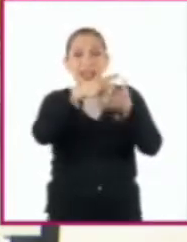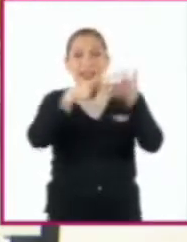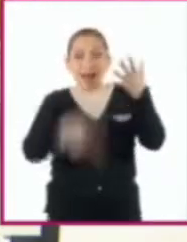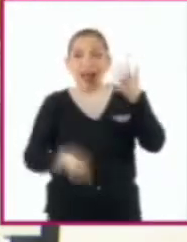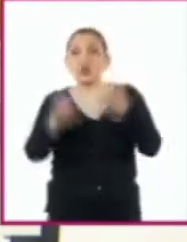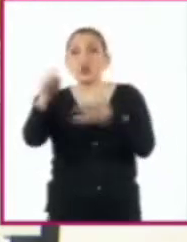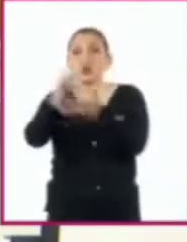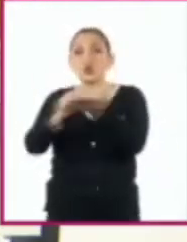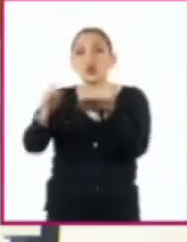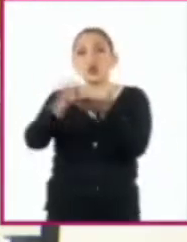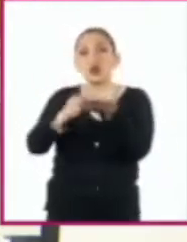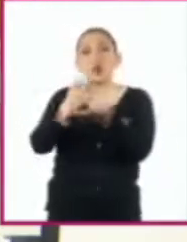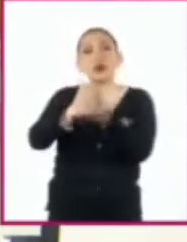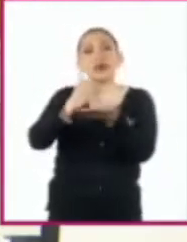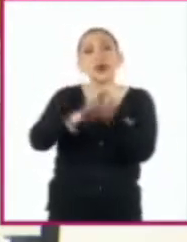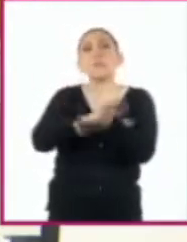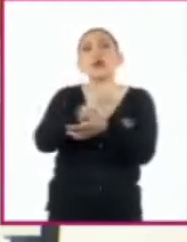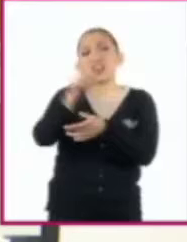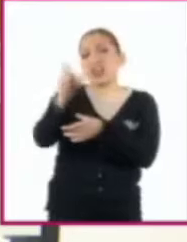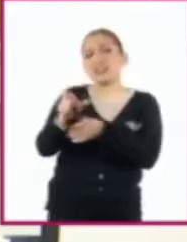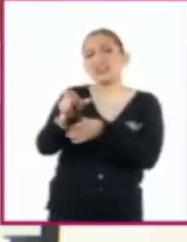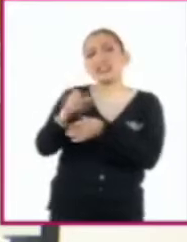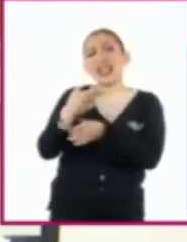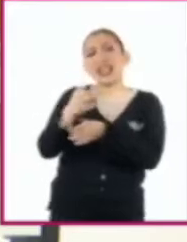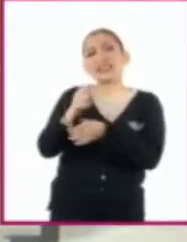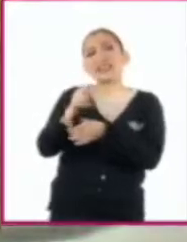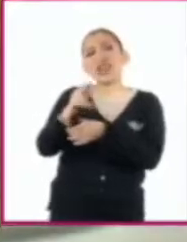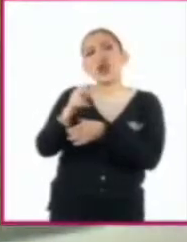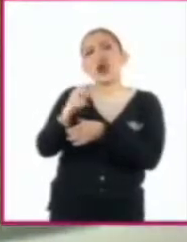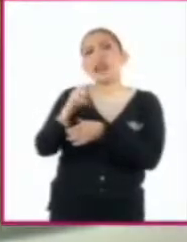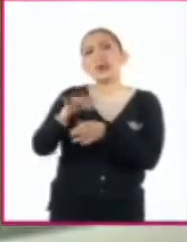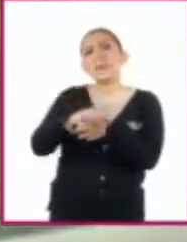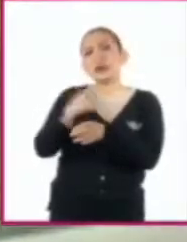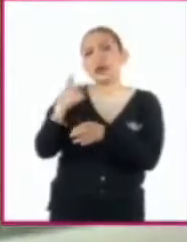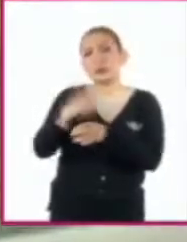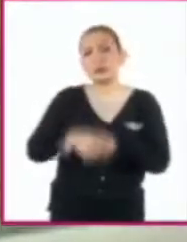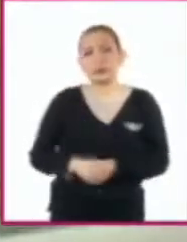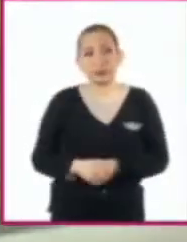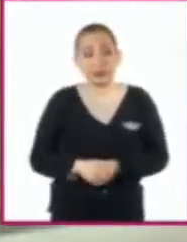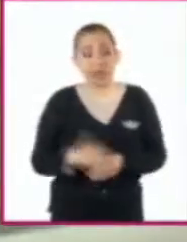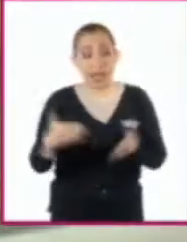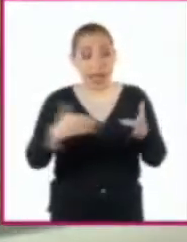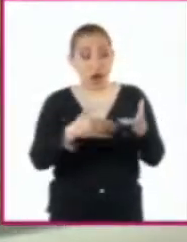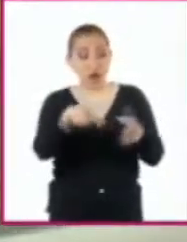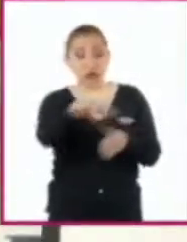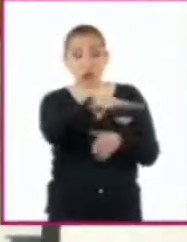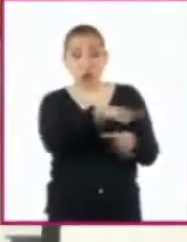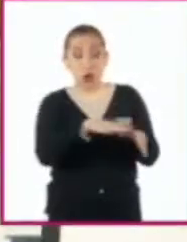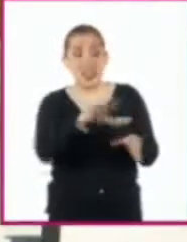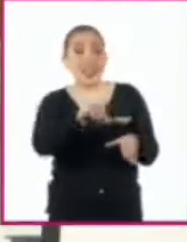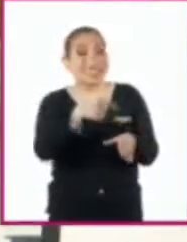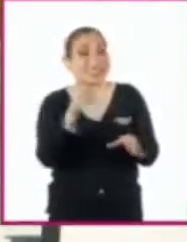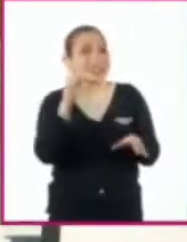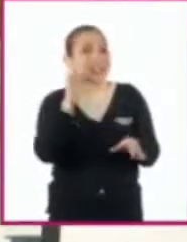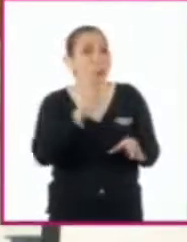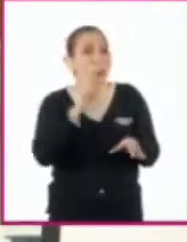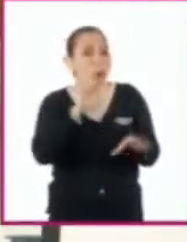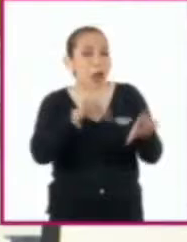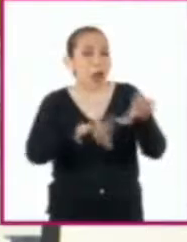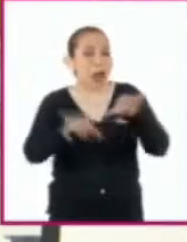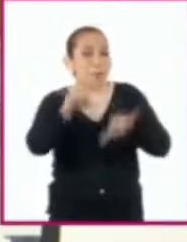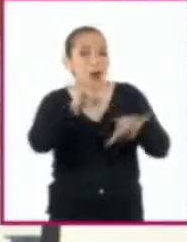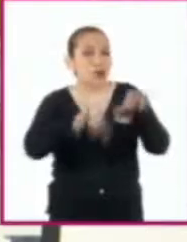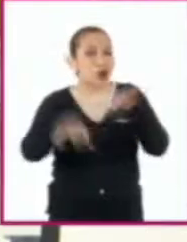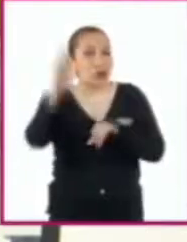libreta de ciencias por qué es considerada como tal. La cocina es un gran laboratorio de la ciencia,